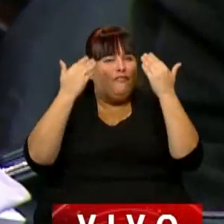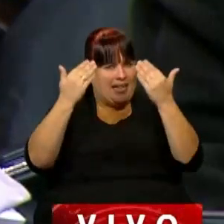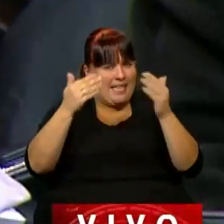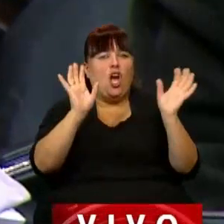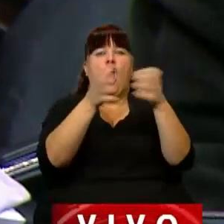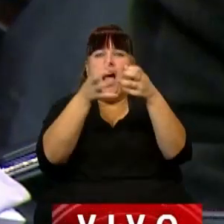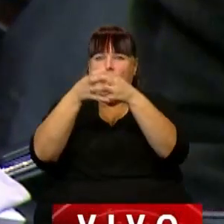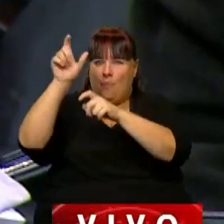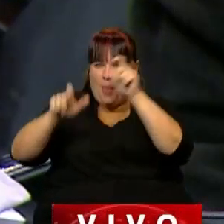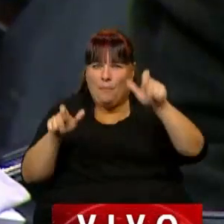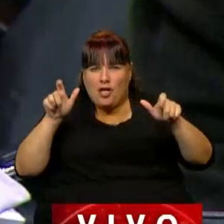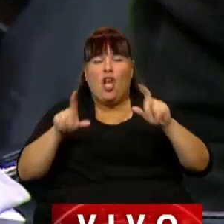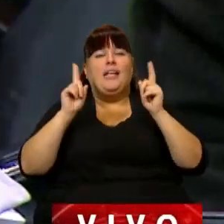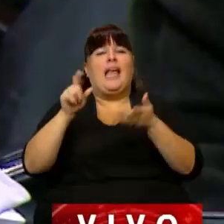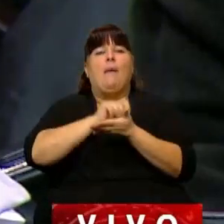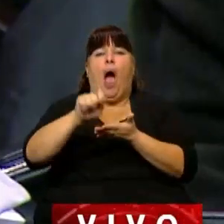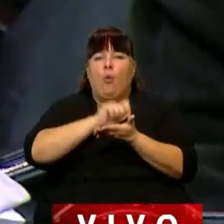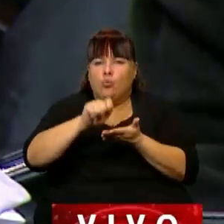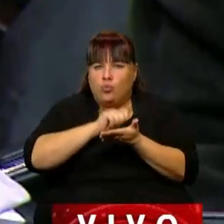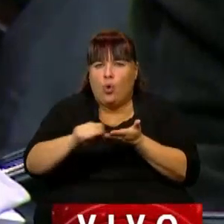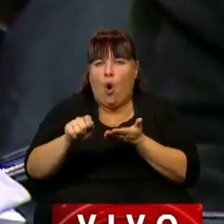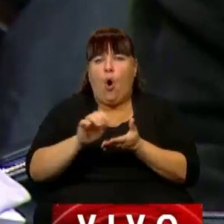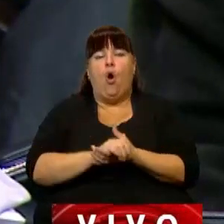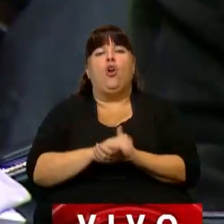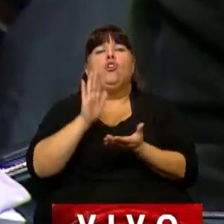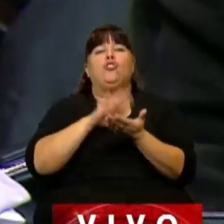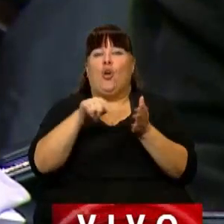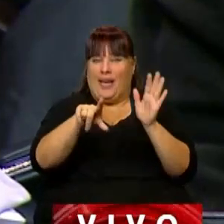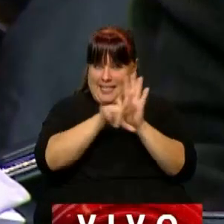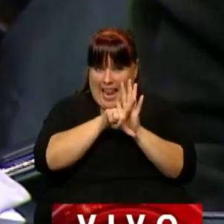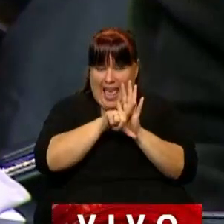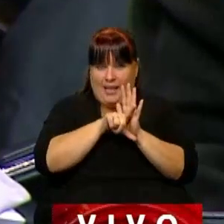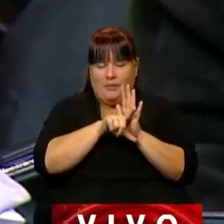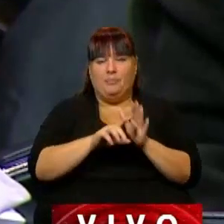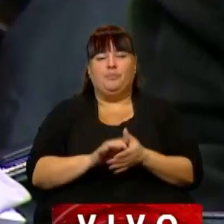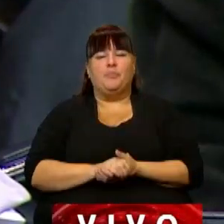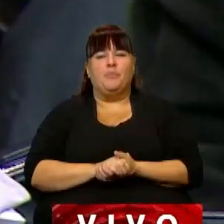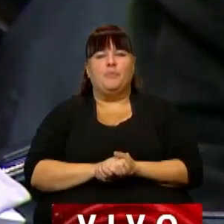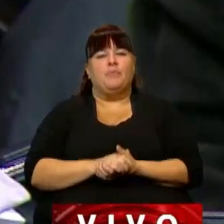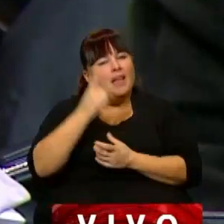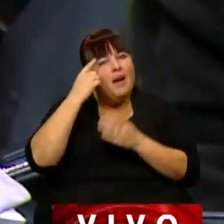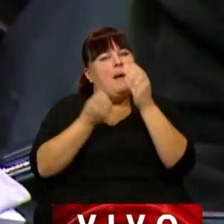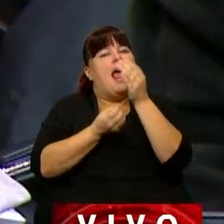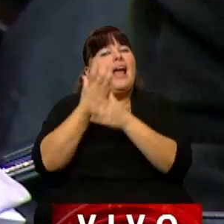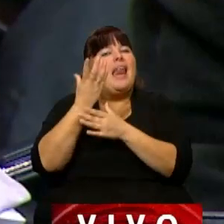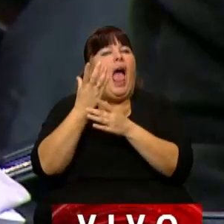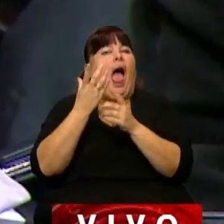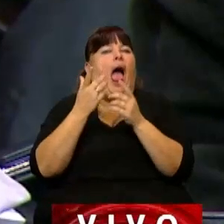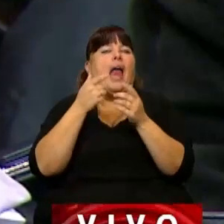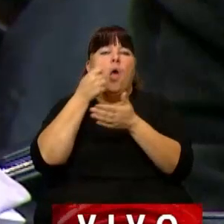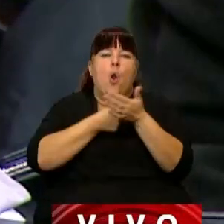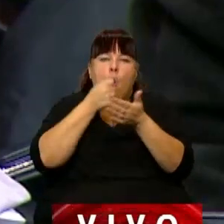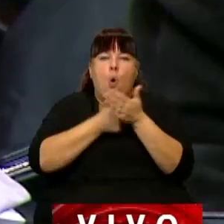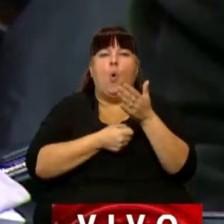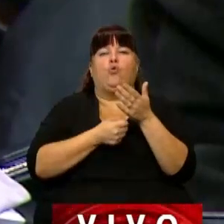las organizaciones como a los autores de esta ley. La elaboración, su pelea,